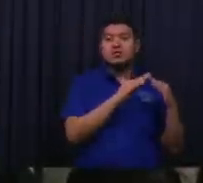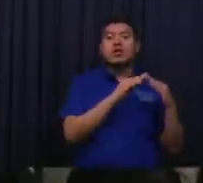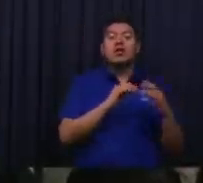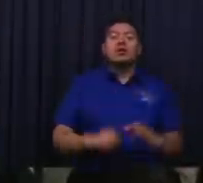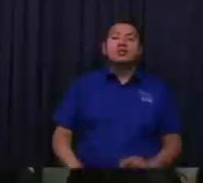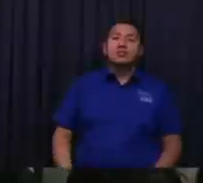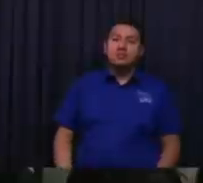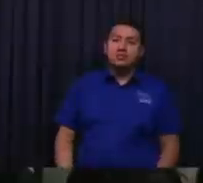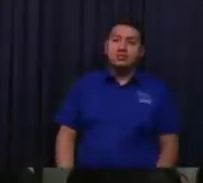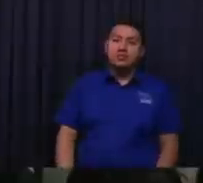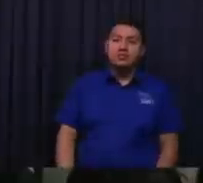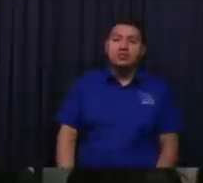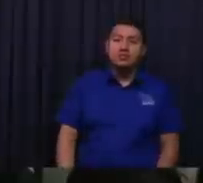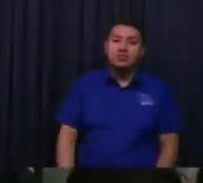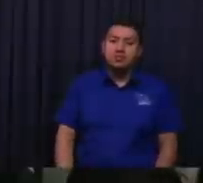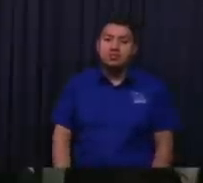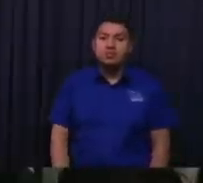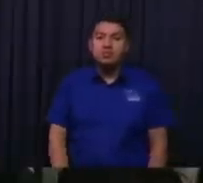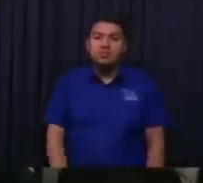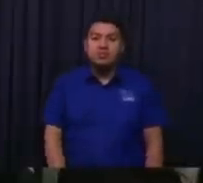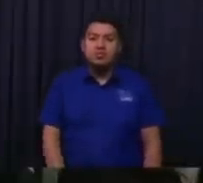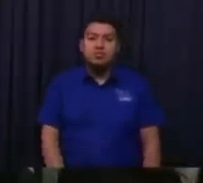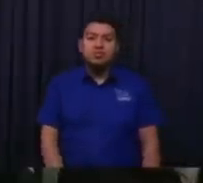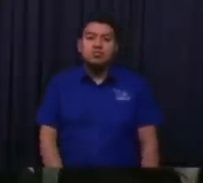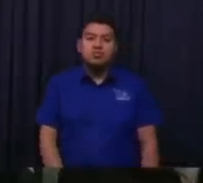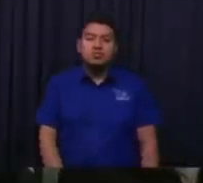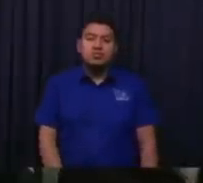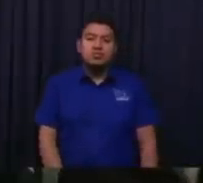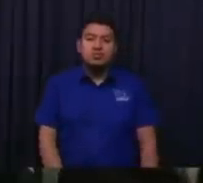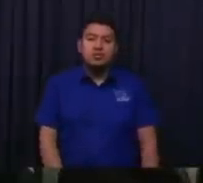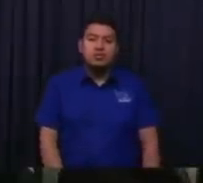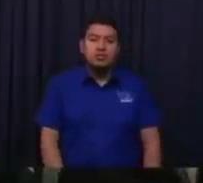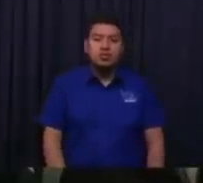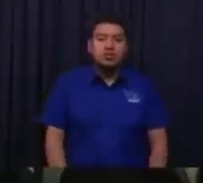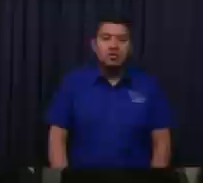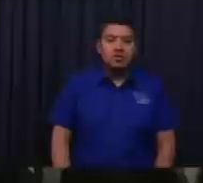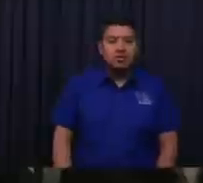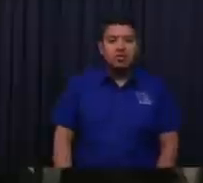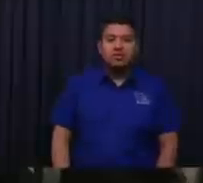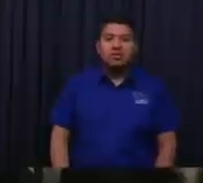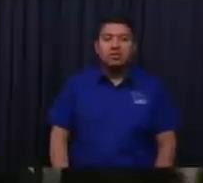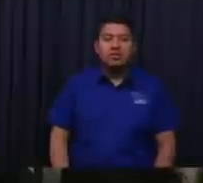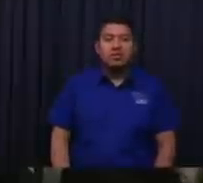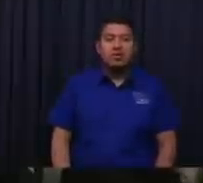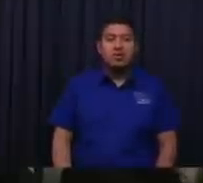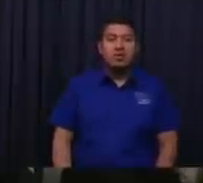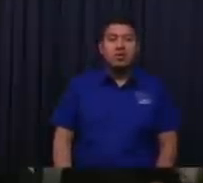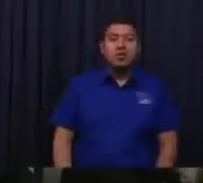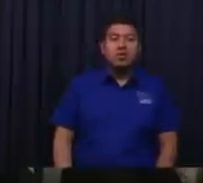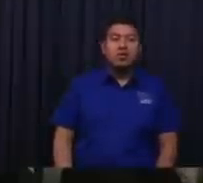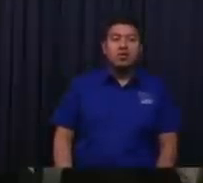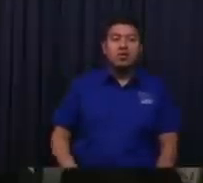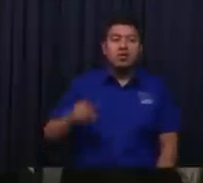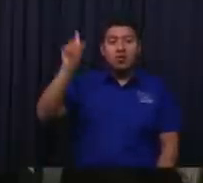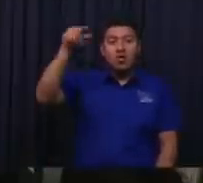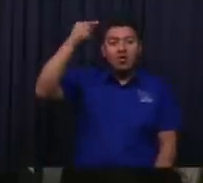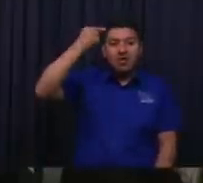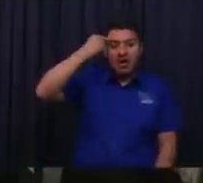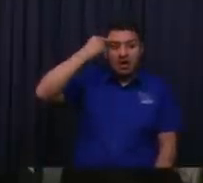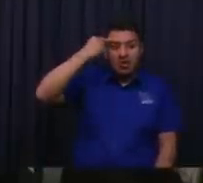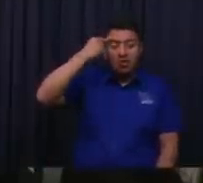sí. Algunas confundieron eso y gobernaron al marido, a veces son otros 20 pesos. Ama. Entonces, cuando